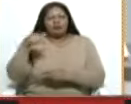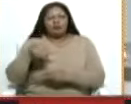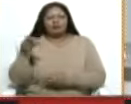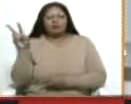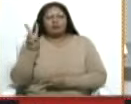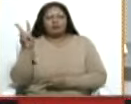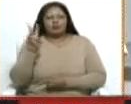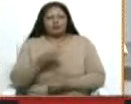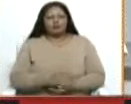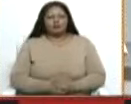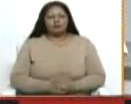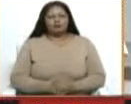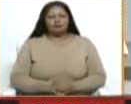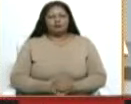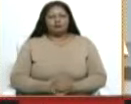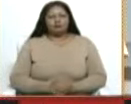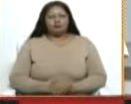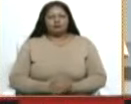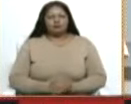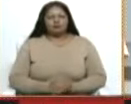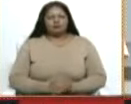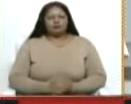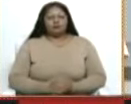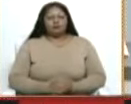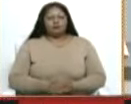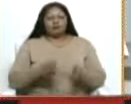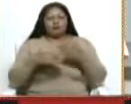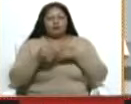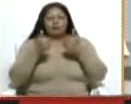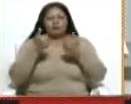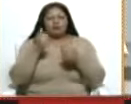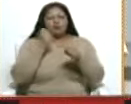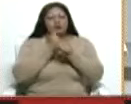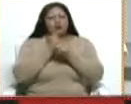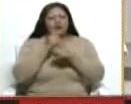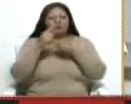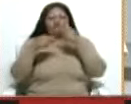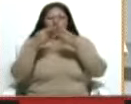aquí en Venezuela, ¿no? Vamos bien, trabajando todos los días,